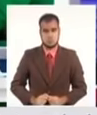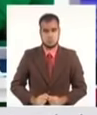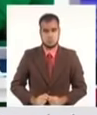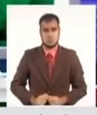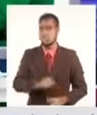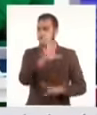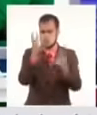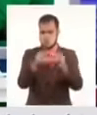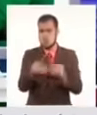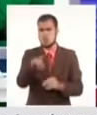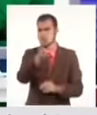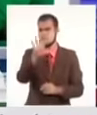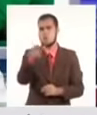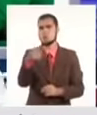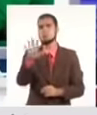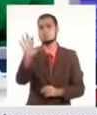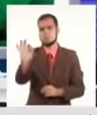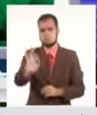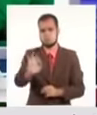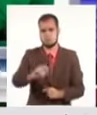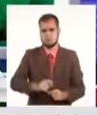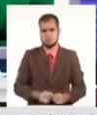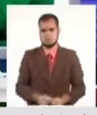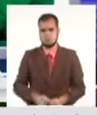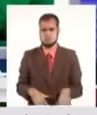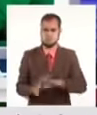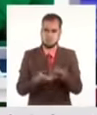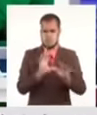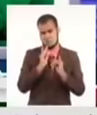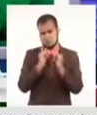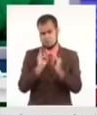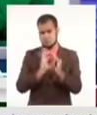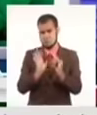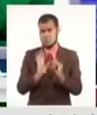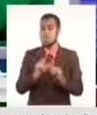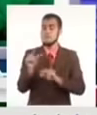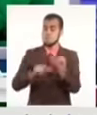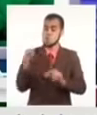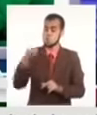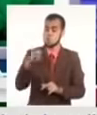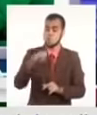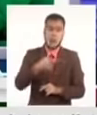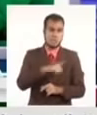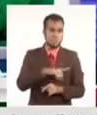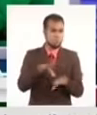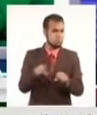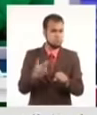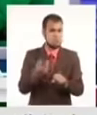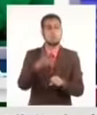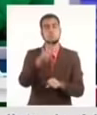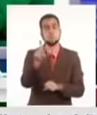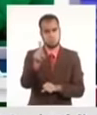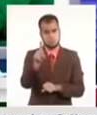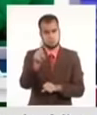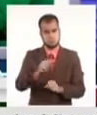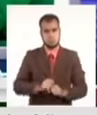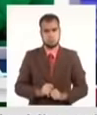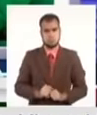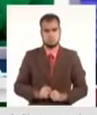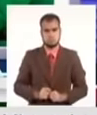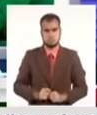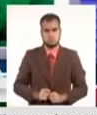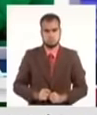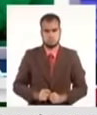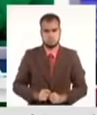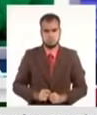95,5%. Como ya dije, 41 de los diagnosticados ayer, casos importados a nuestro país, eso es el 0,6%, y